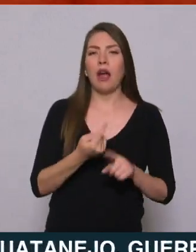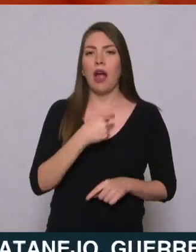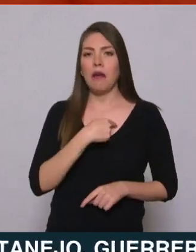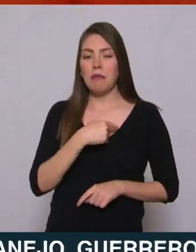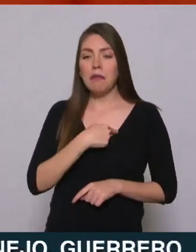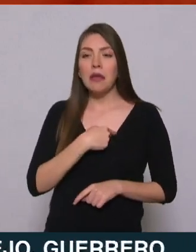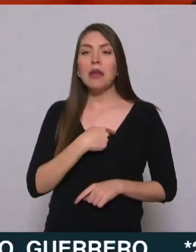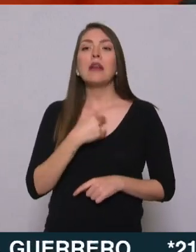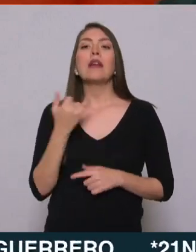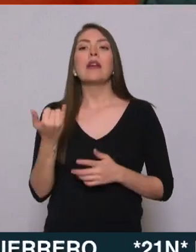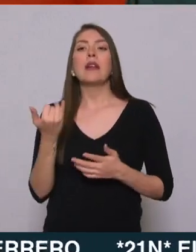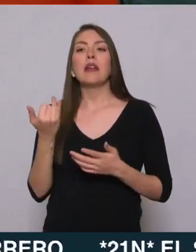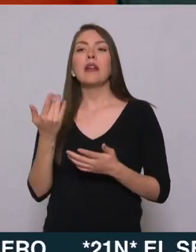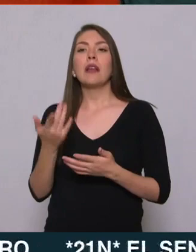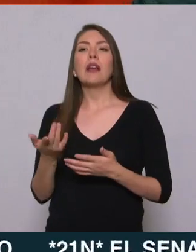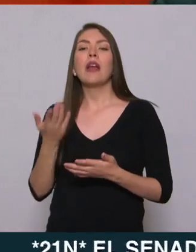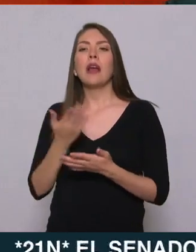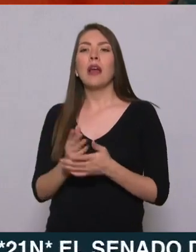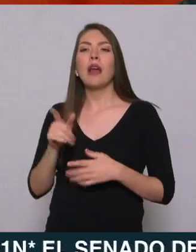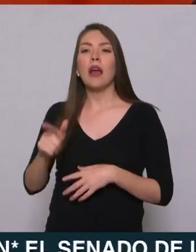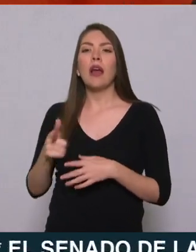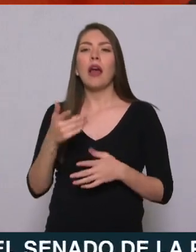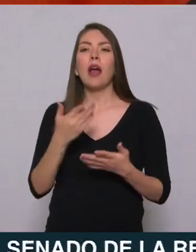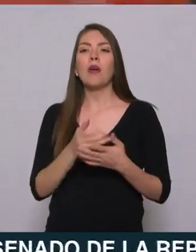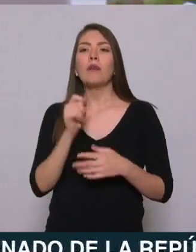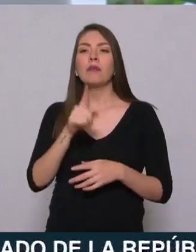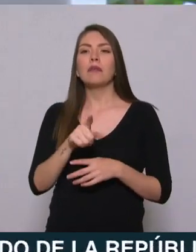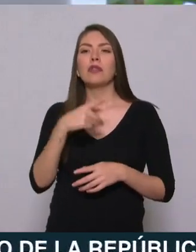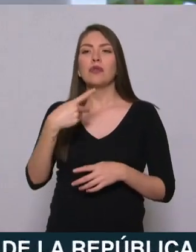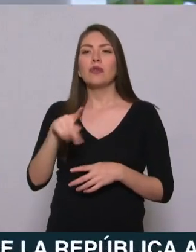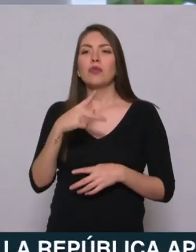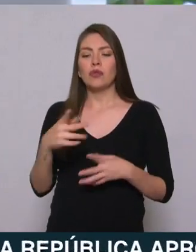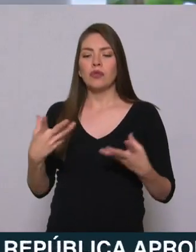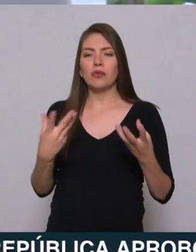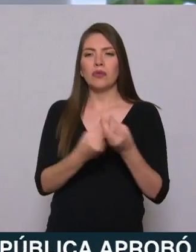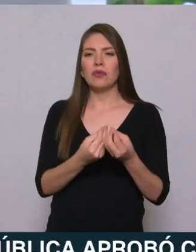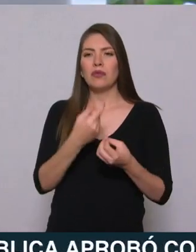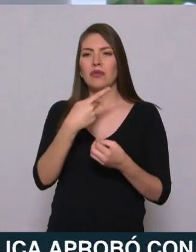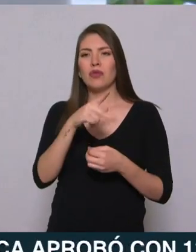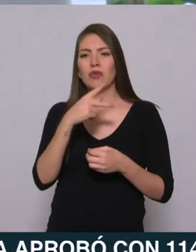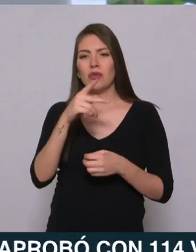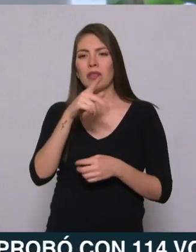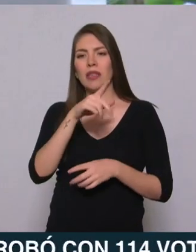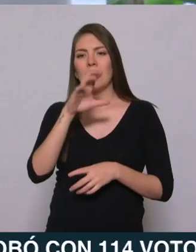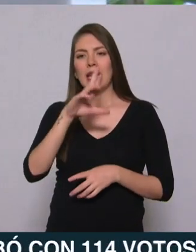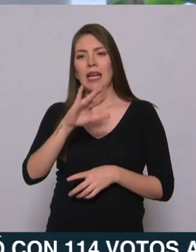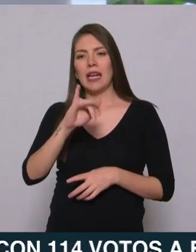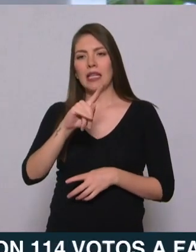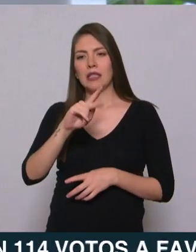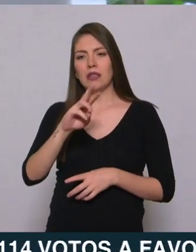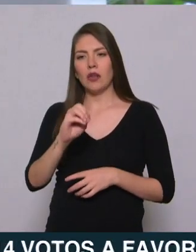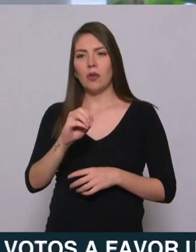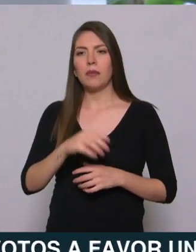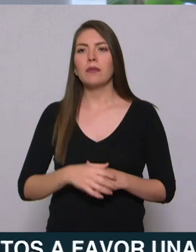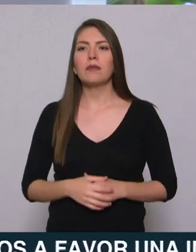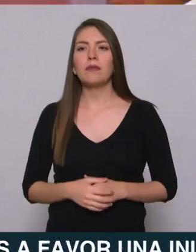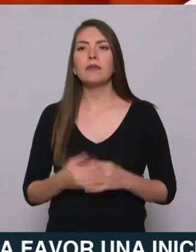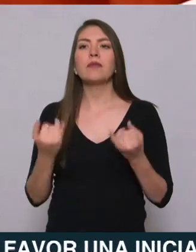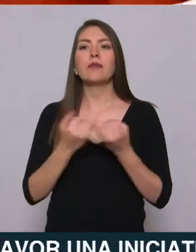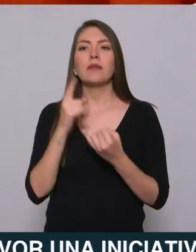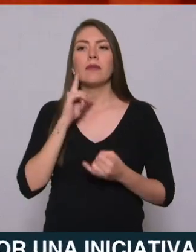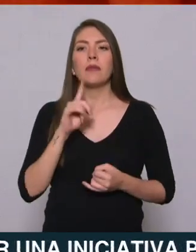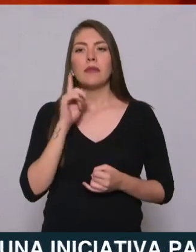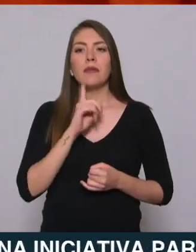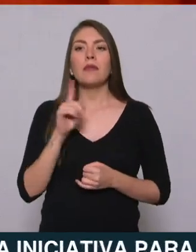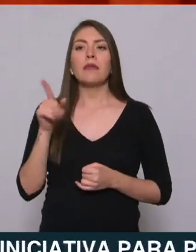encubrimiento sistemático de la Congregación de los Legionarios de Cristo. Vianney López también narra una historia de horror.